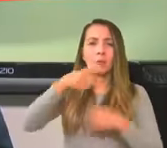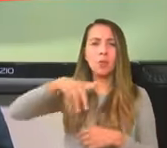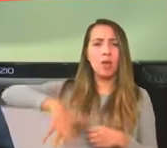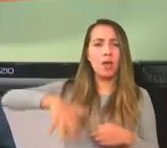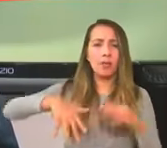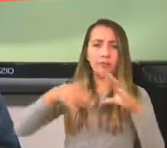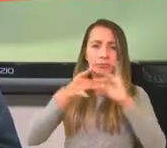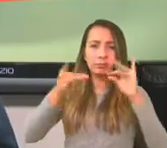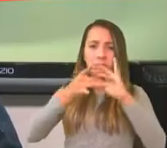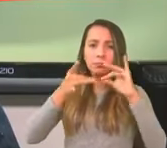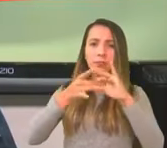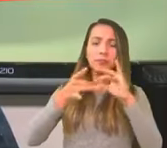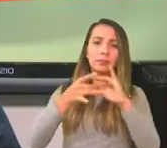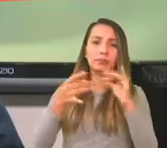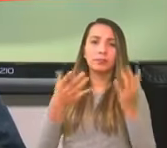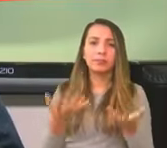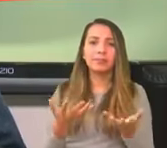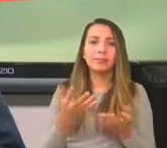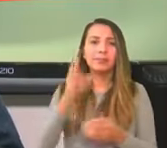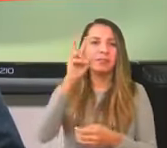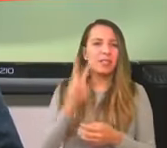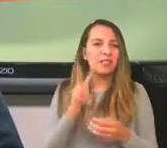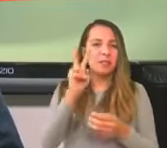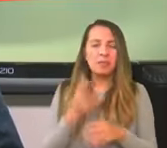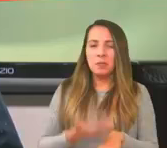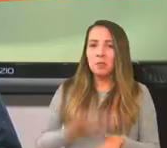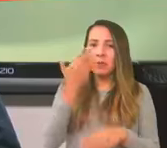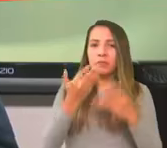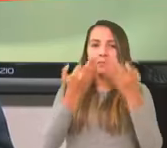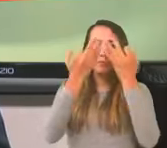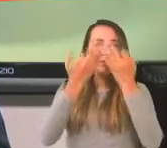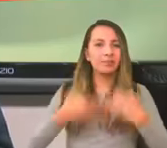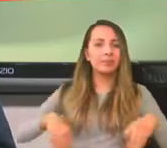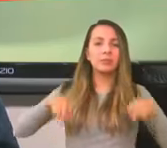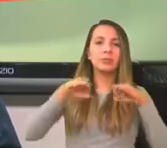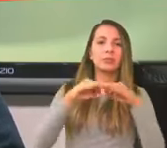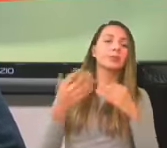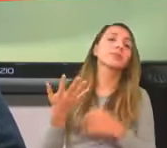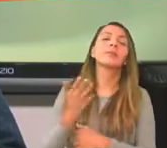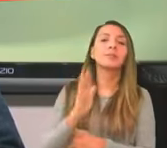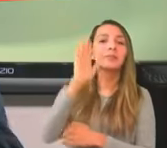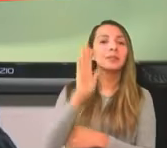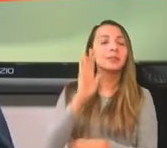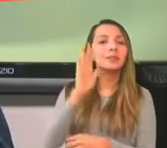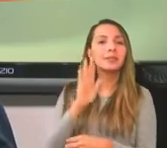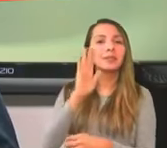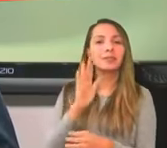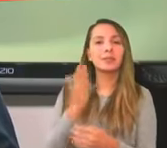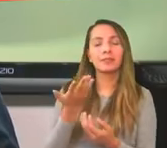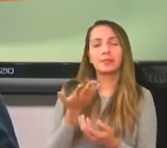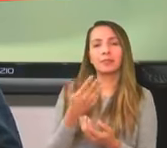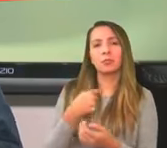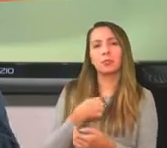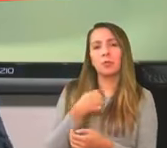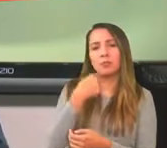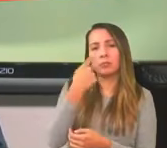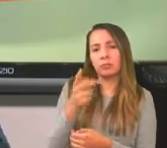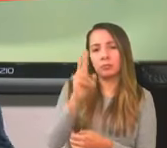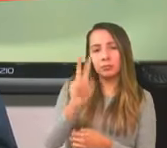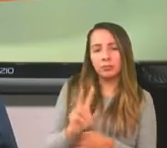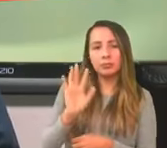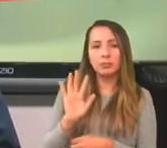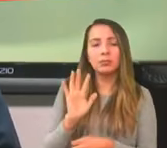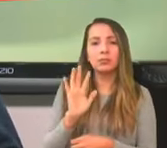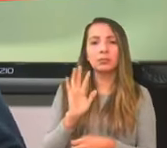de comentar es importantísimo. Pareciera que la calidad educativa, lo voy a decir yo, y también